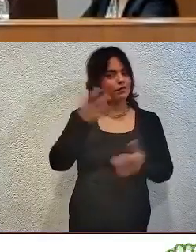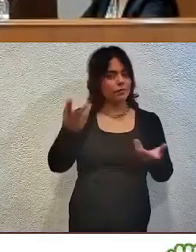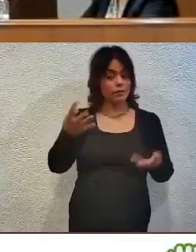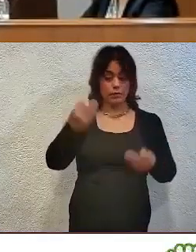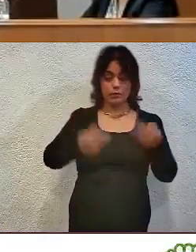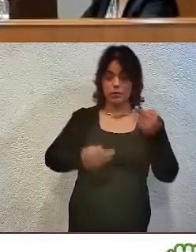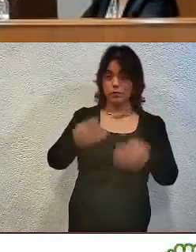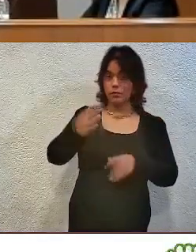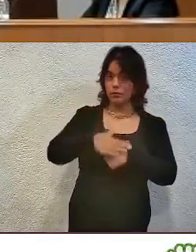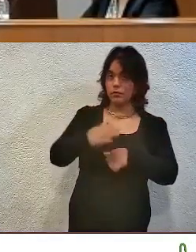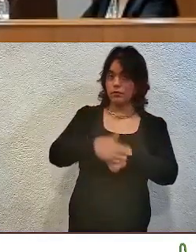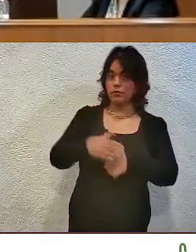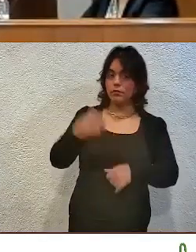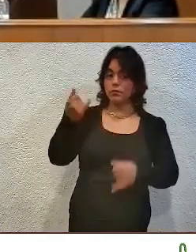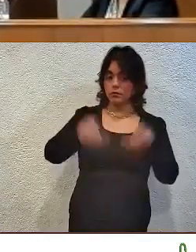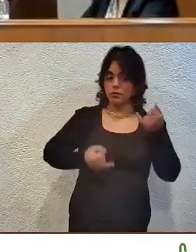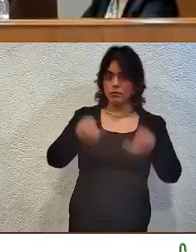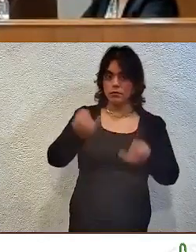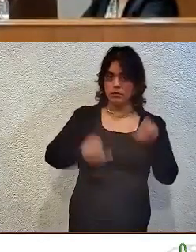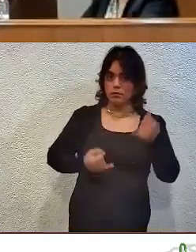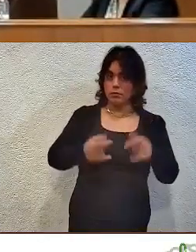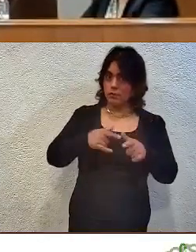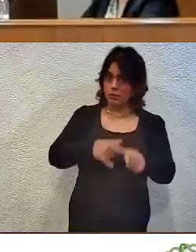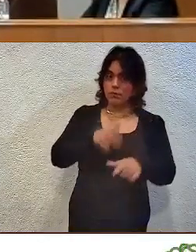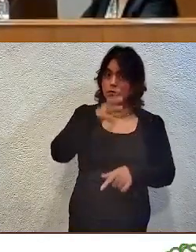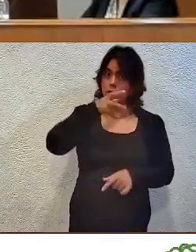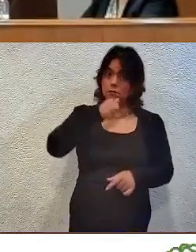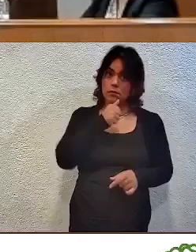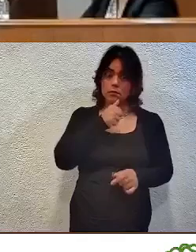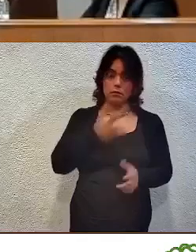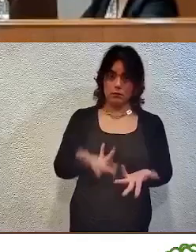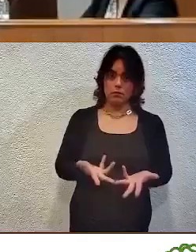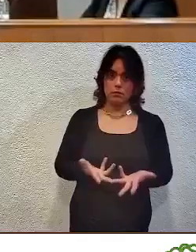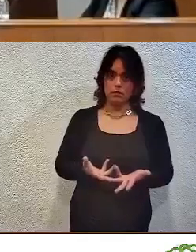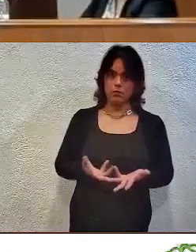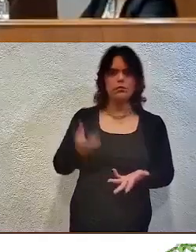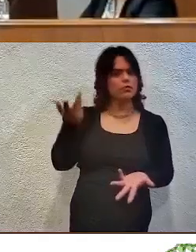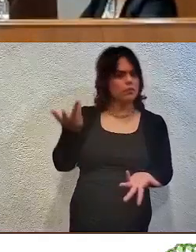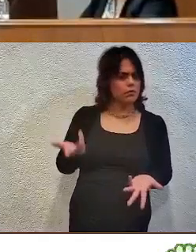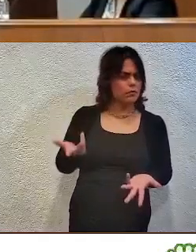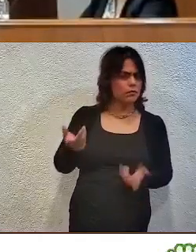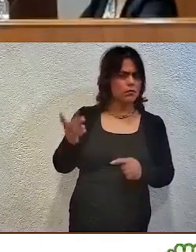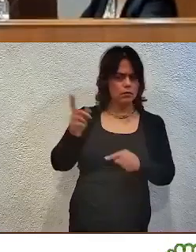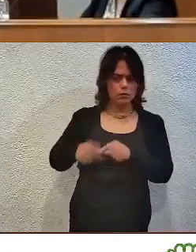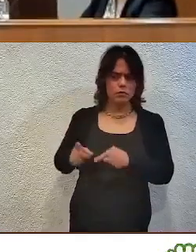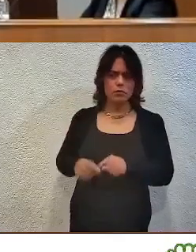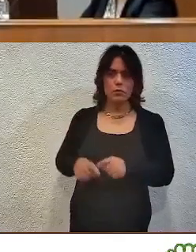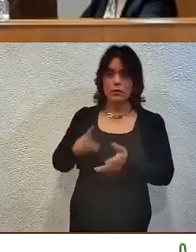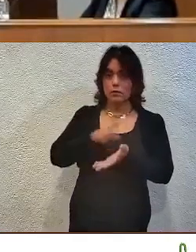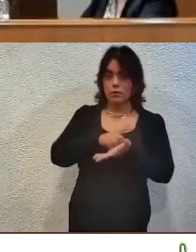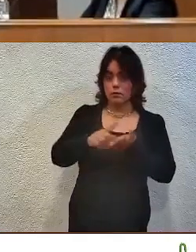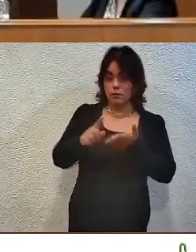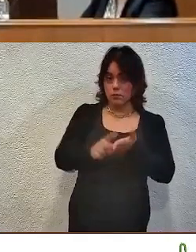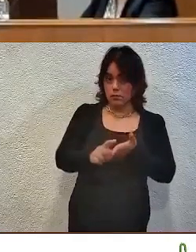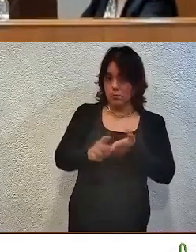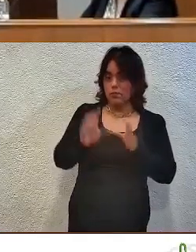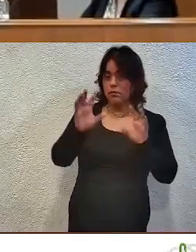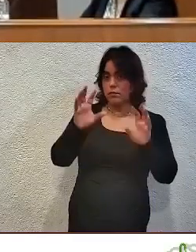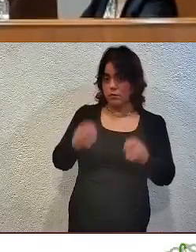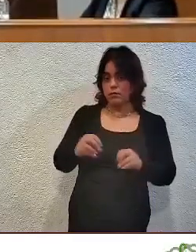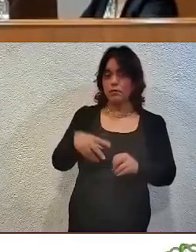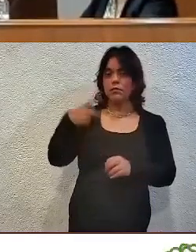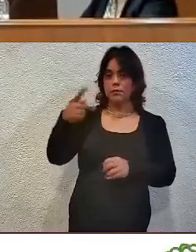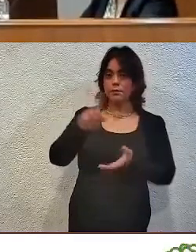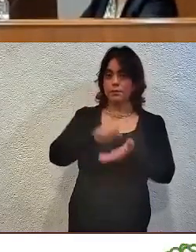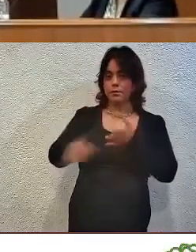que el presente juicio es improcedente, ya que dicho medio de impugnación está destinado a garantizar los derechos y prestaciones laborales de